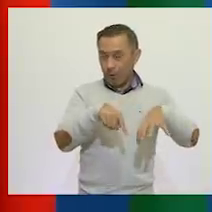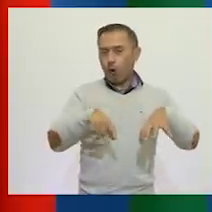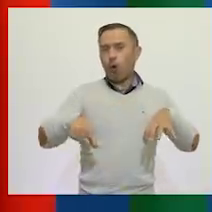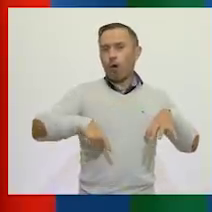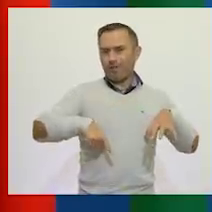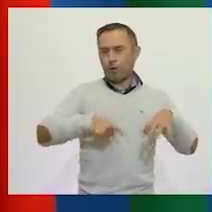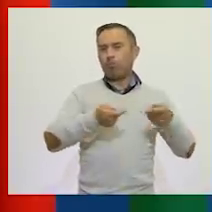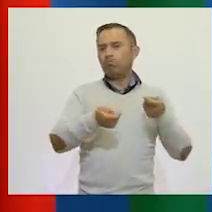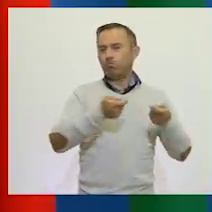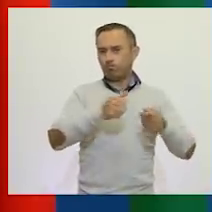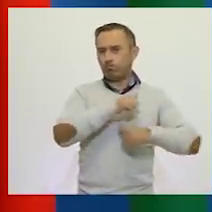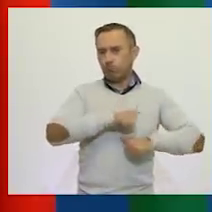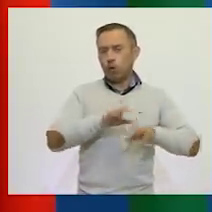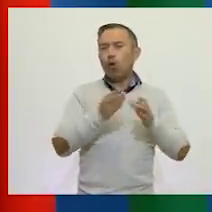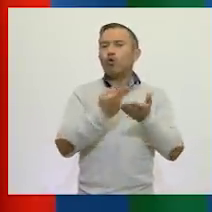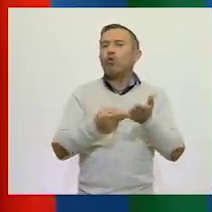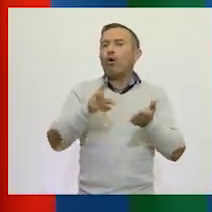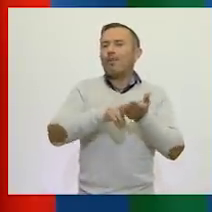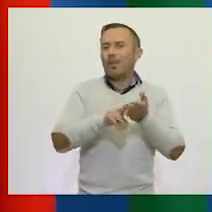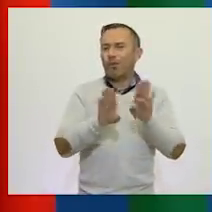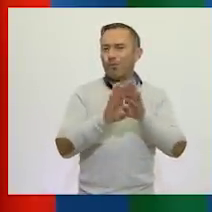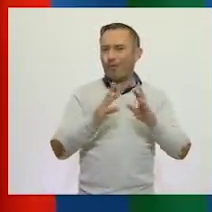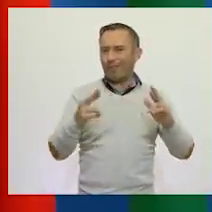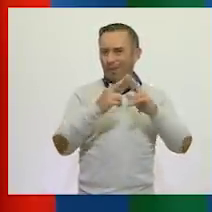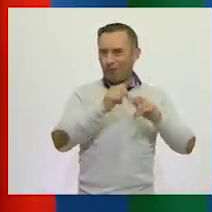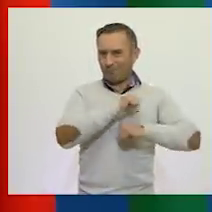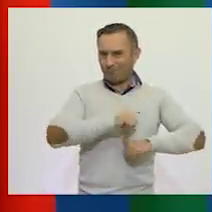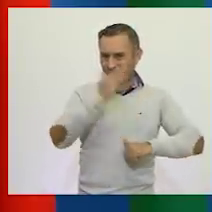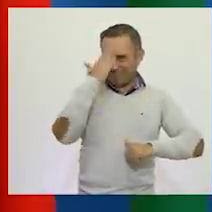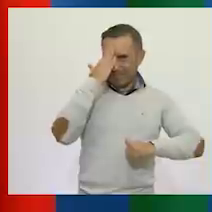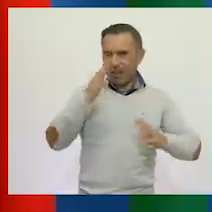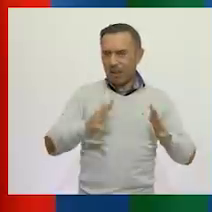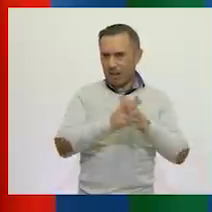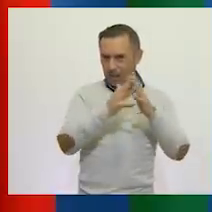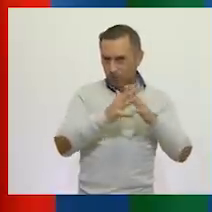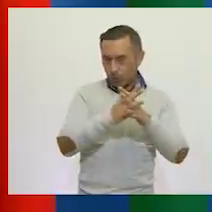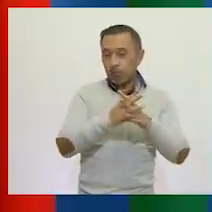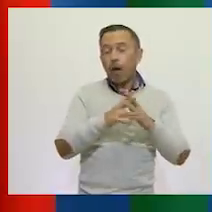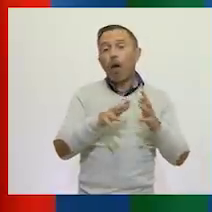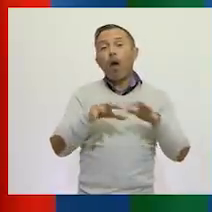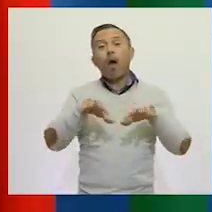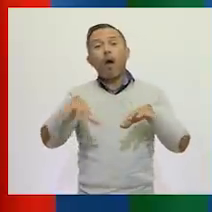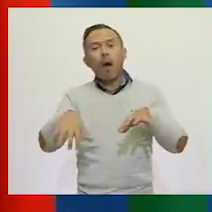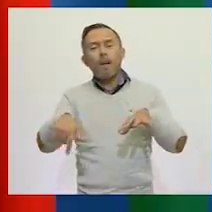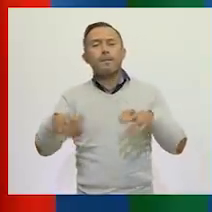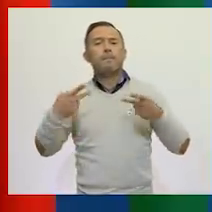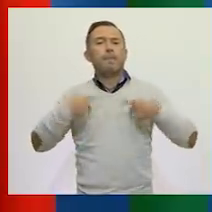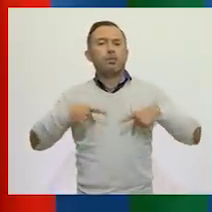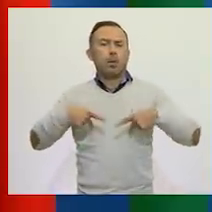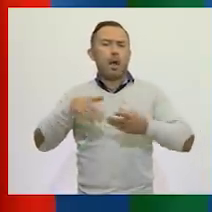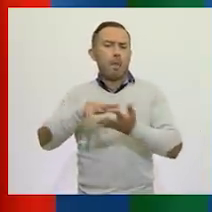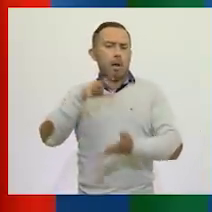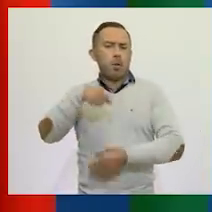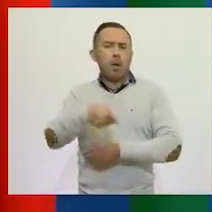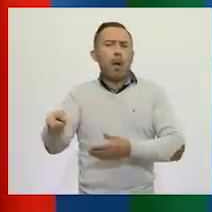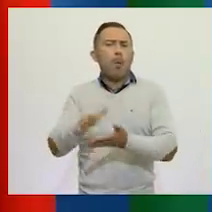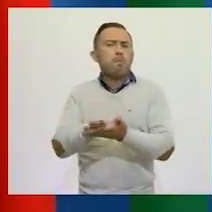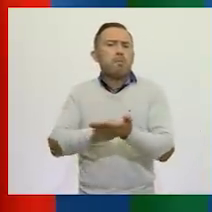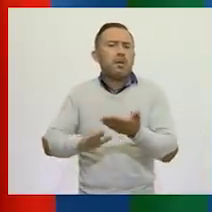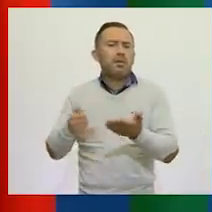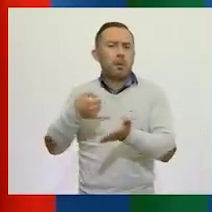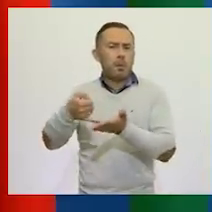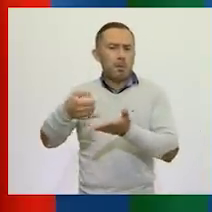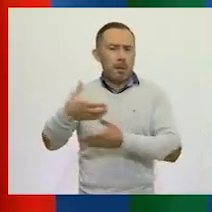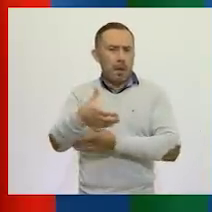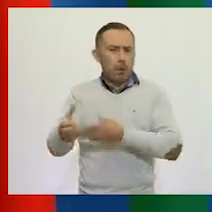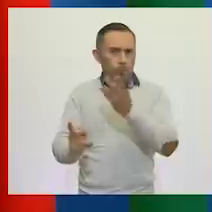jefes guerreros, y los artesanos y campesinos, que eran la mayoría de la población y que trabajaban la tierra, además de